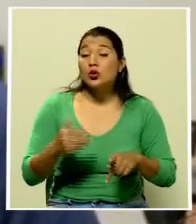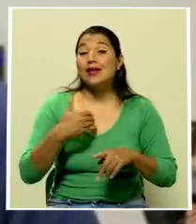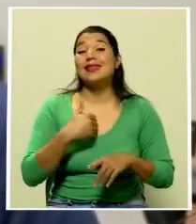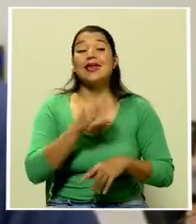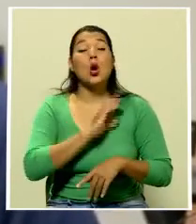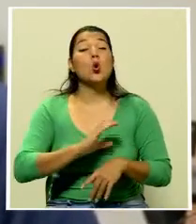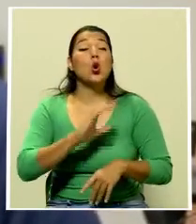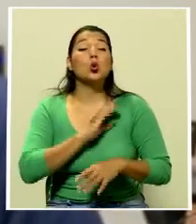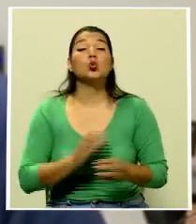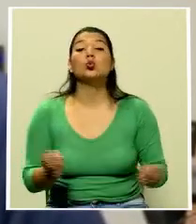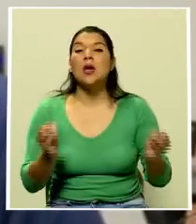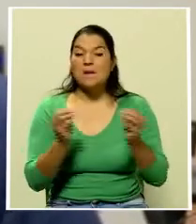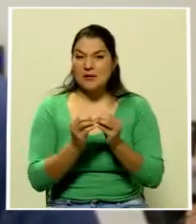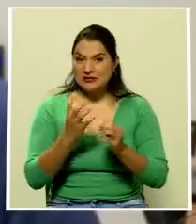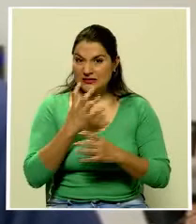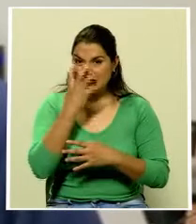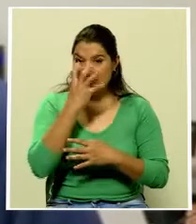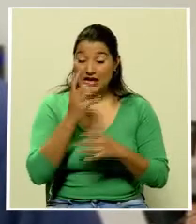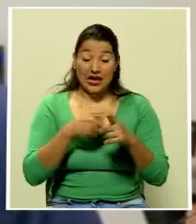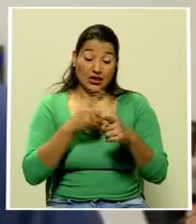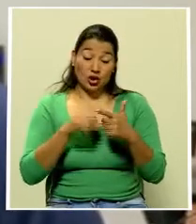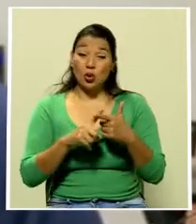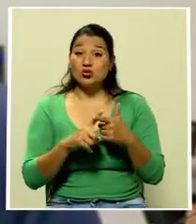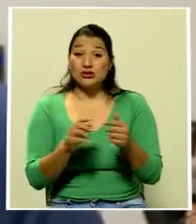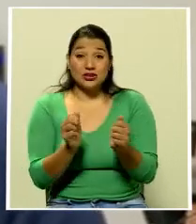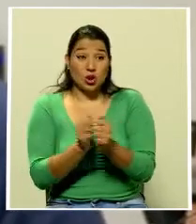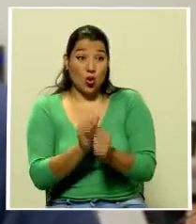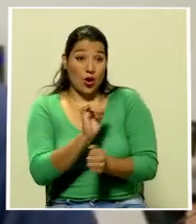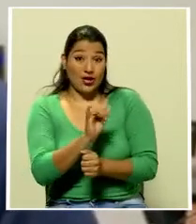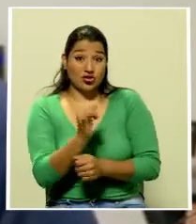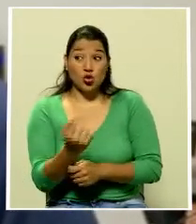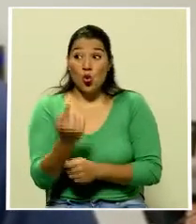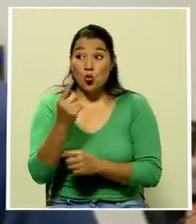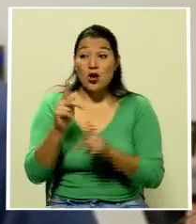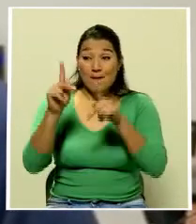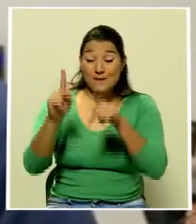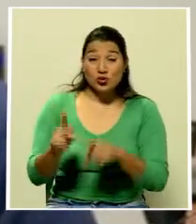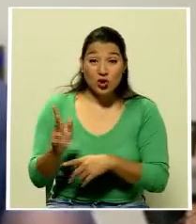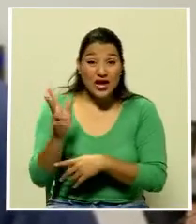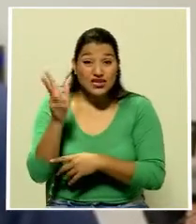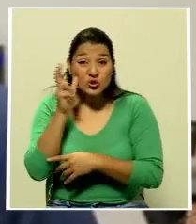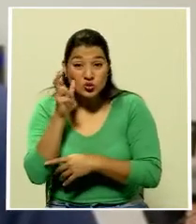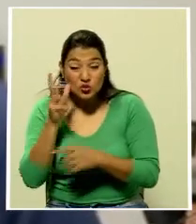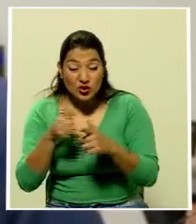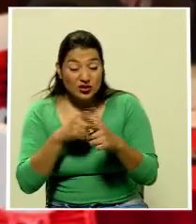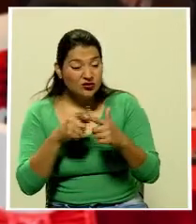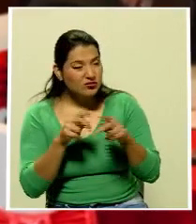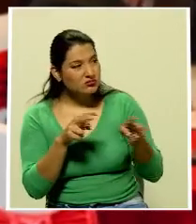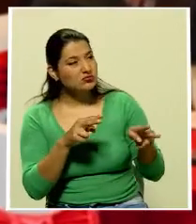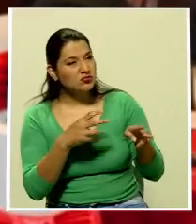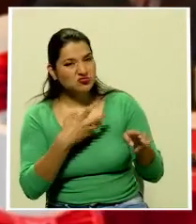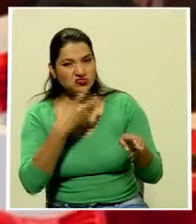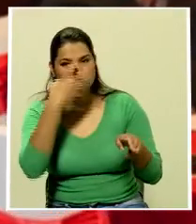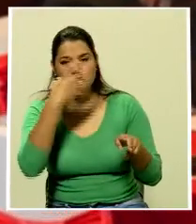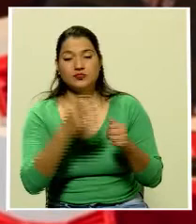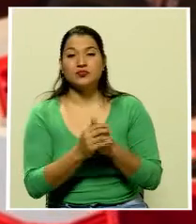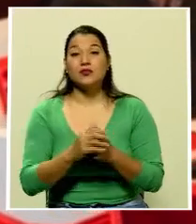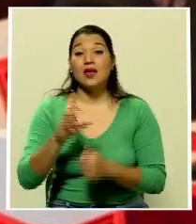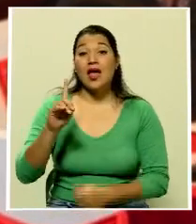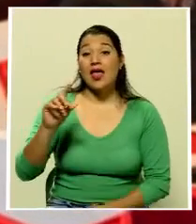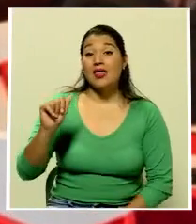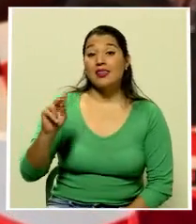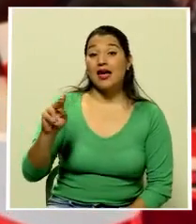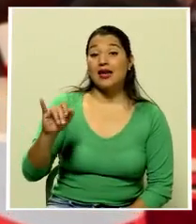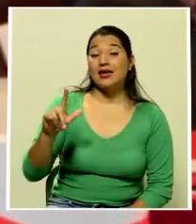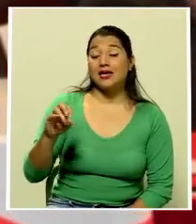más agresiva, y eso bastó para que alguien que estaba escuchando lo que yo transmitía se molestara muchísimo. Danilo Chávez es otro colega